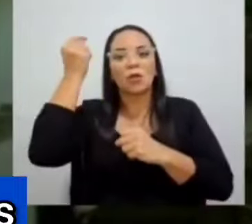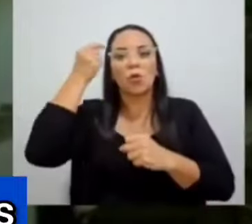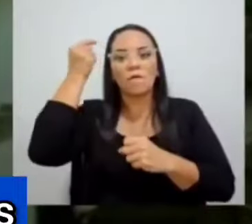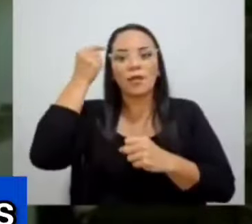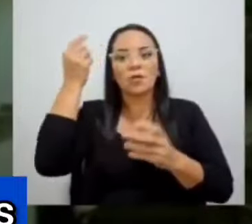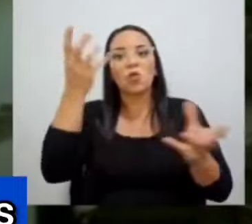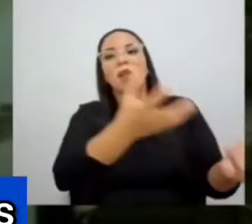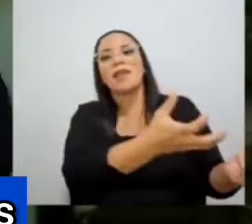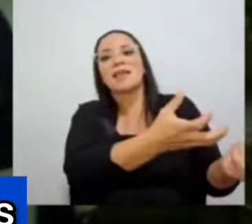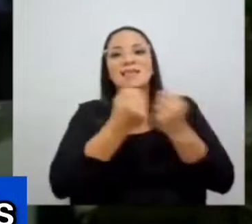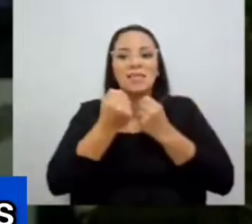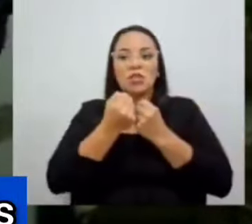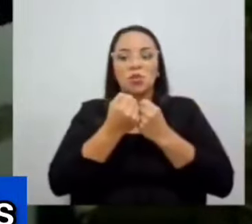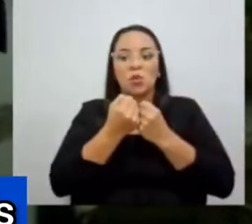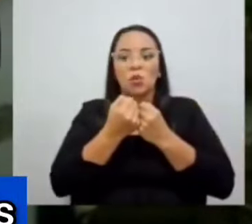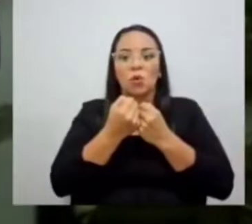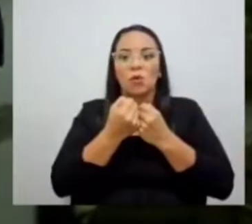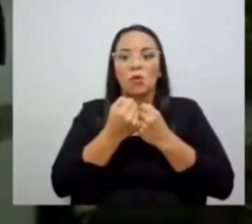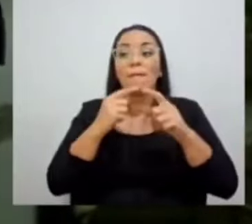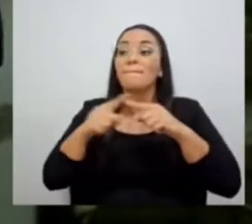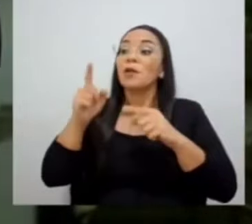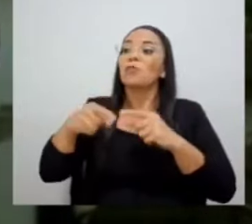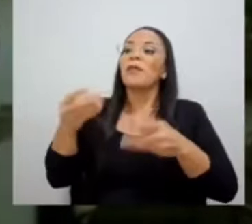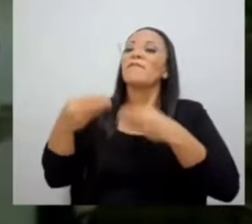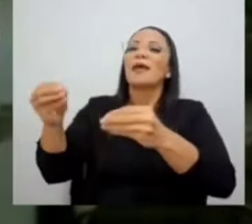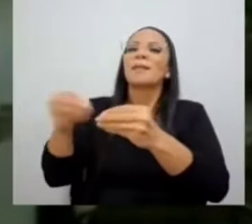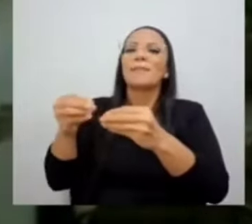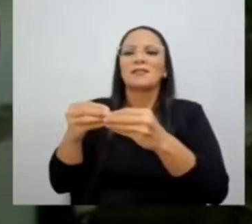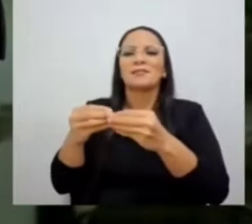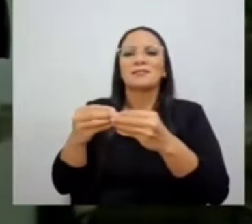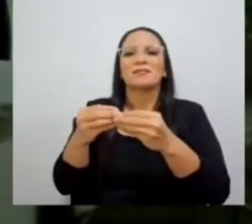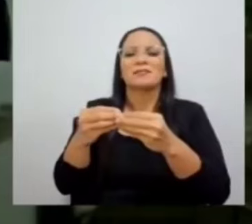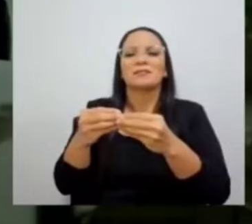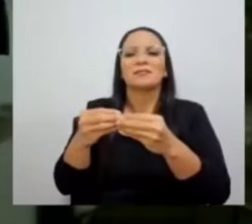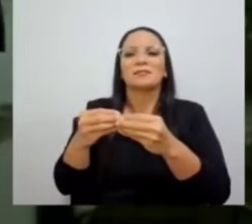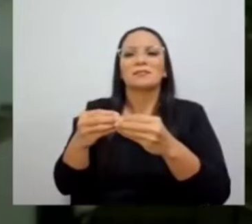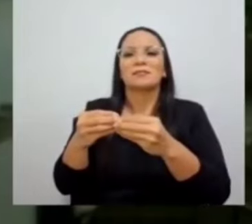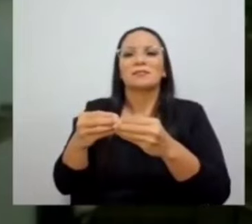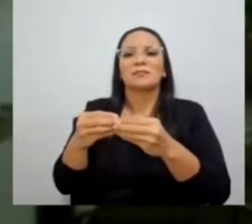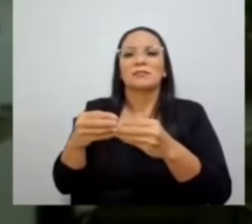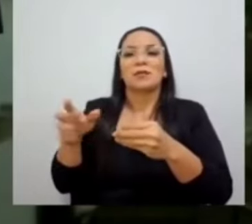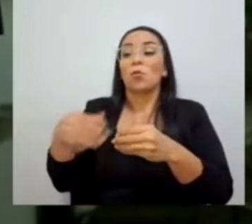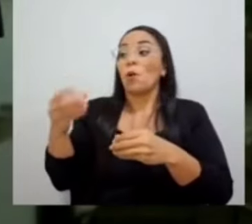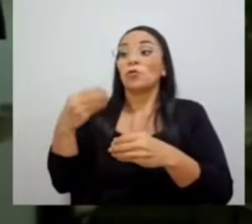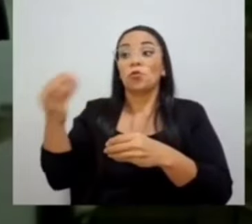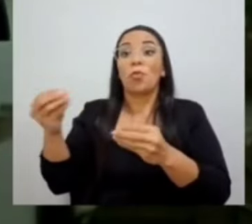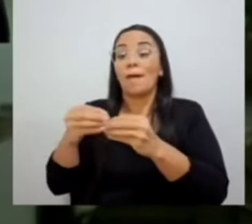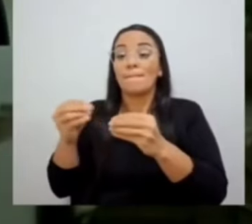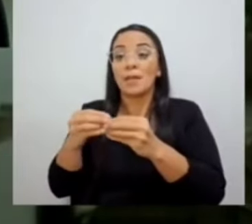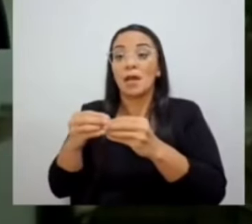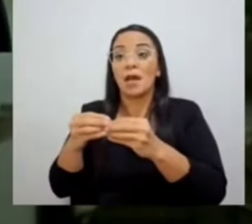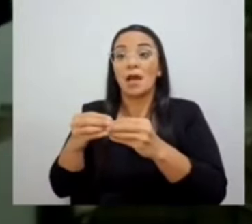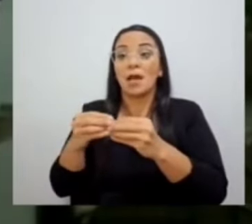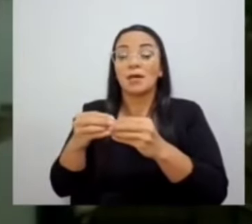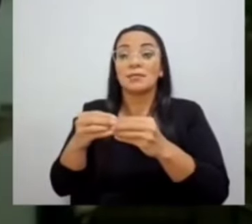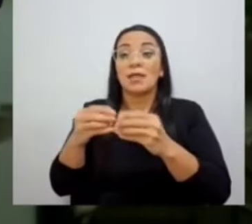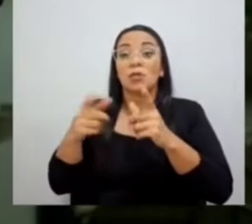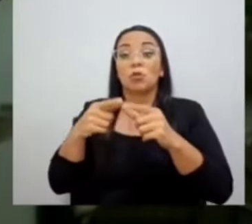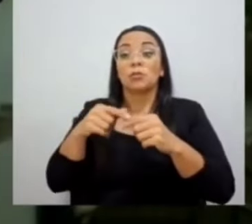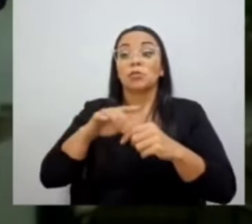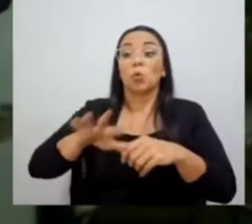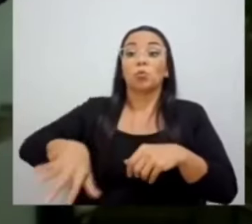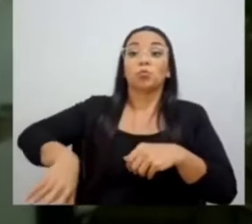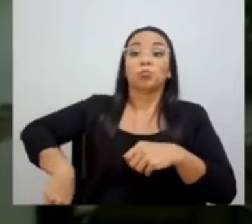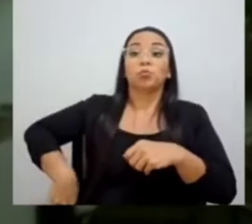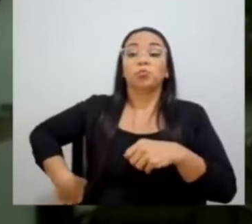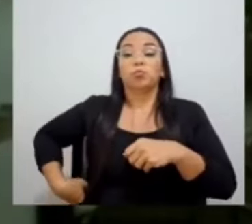le quito, pero ahora tiene que dar más. Y cuando no da más, escondo la mano con la que le quité y